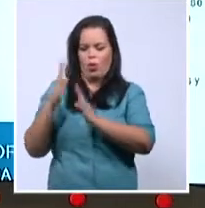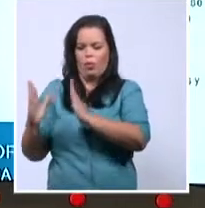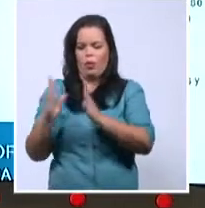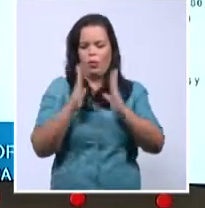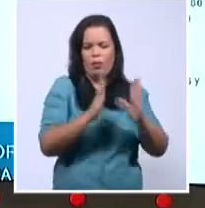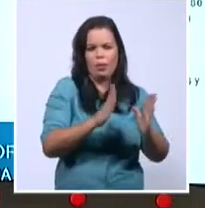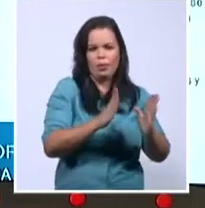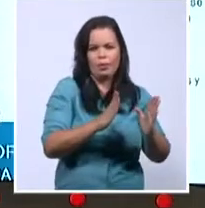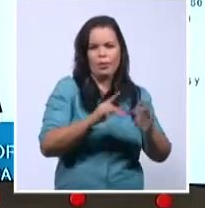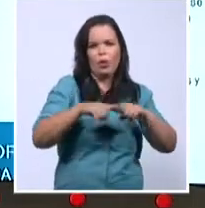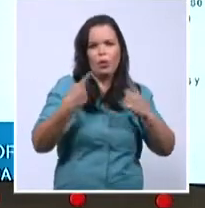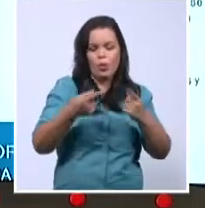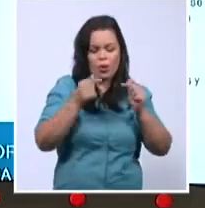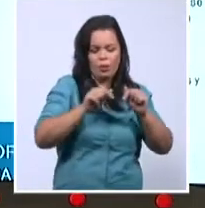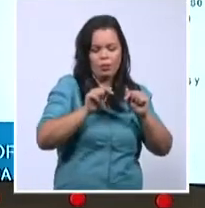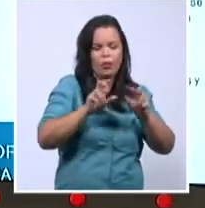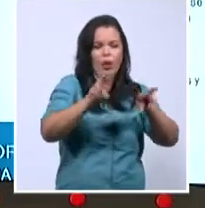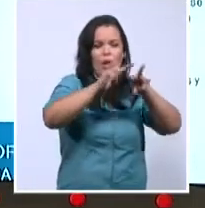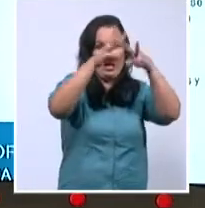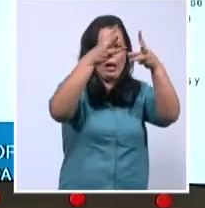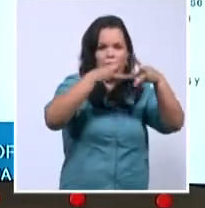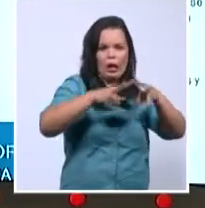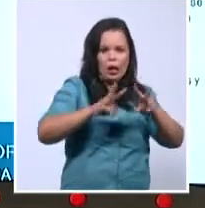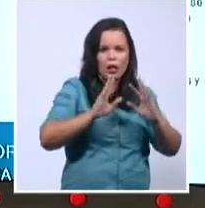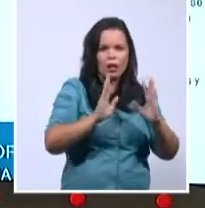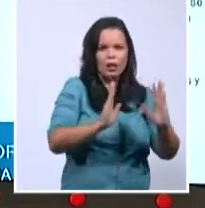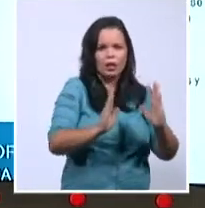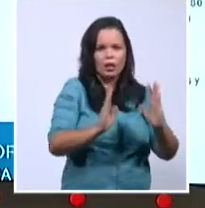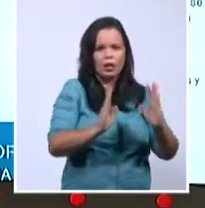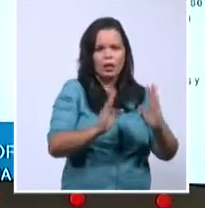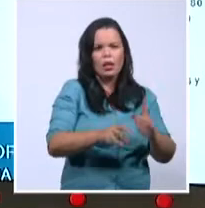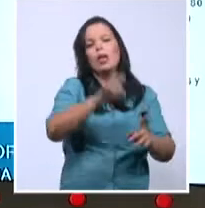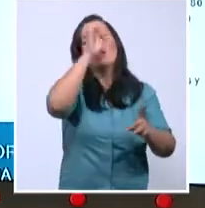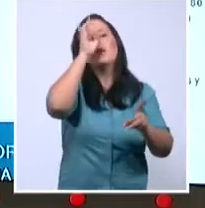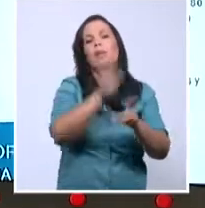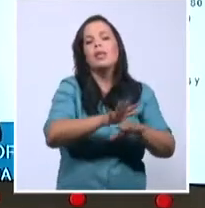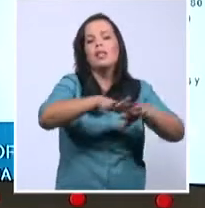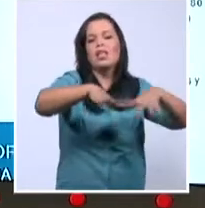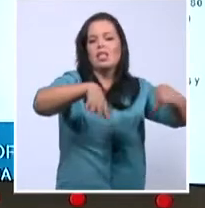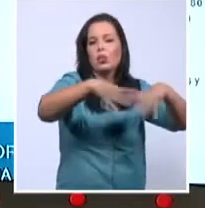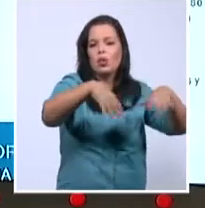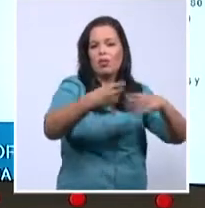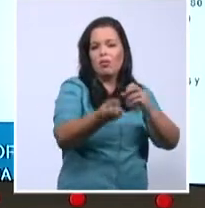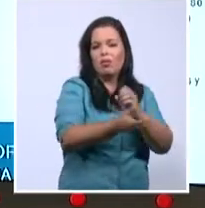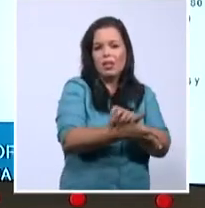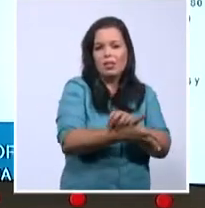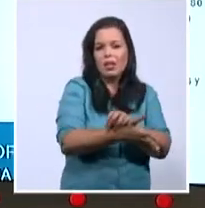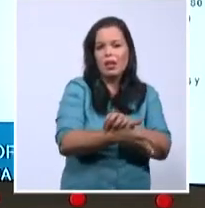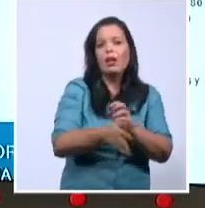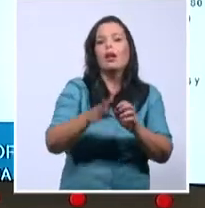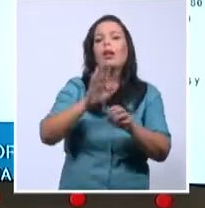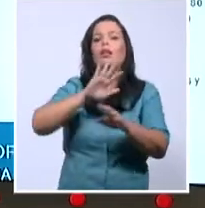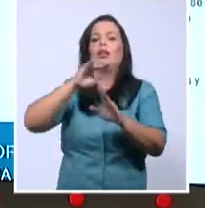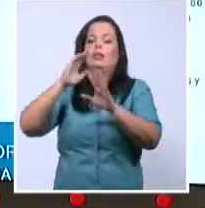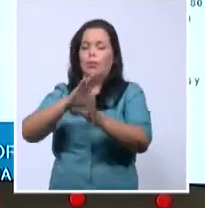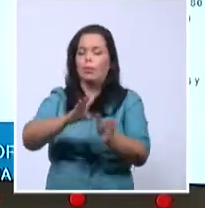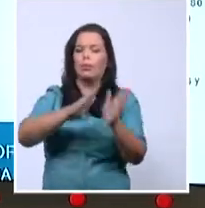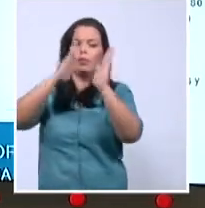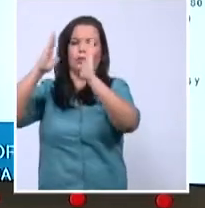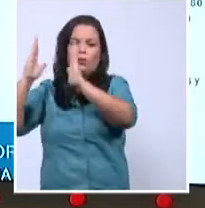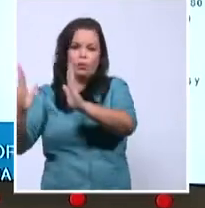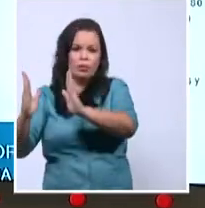porque ese es el guión, montar un escenario en redes sociales que no existe para después moverlo a la realidad de su vida, de su provincia,